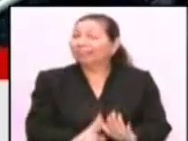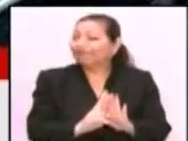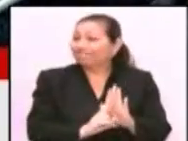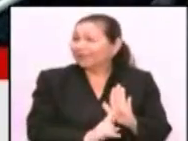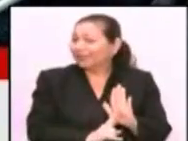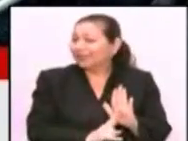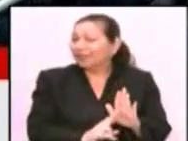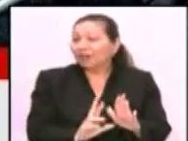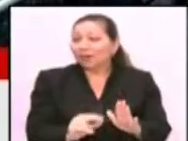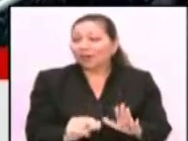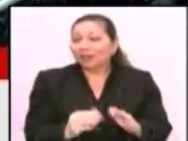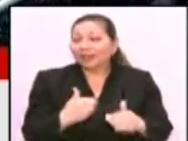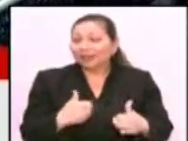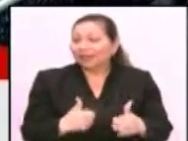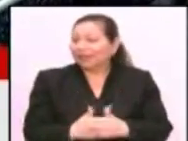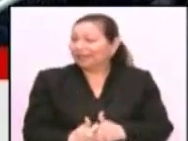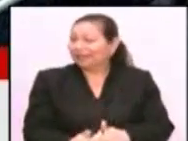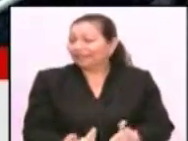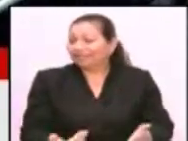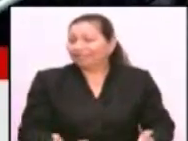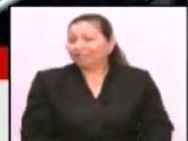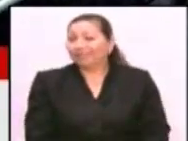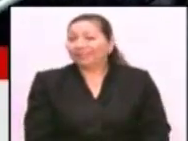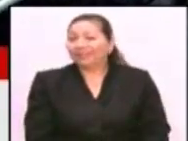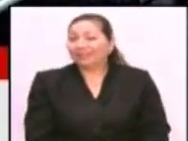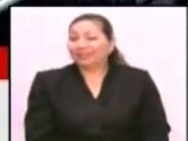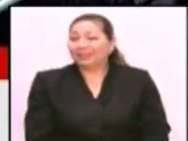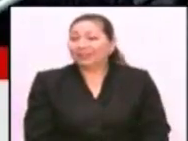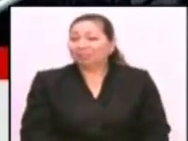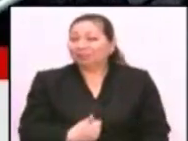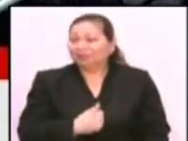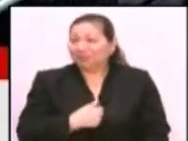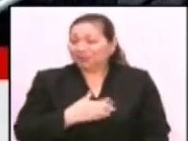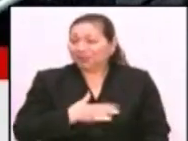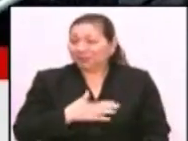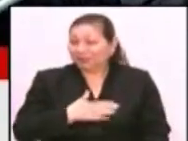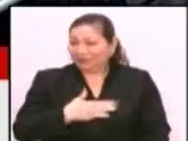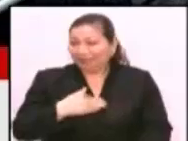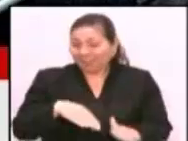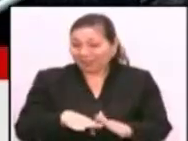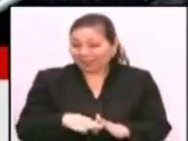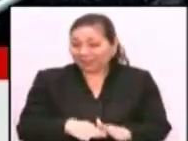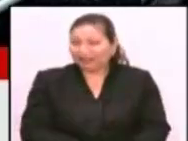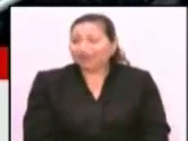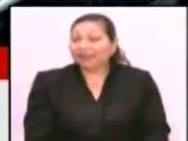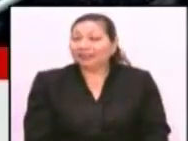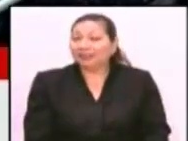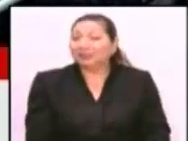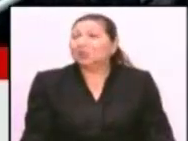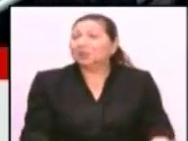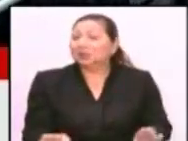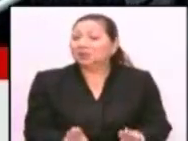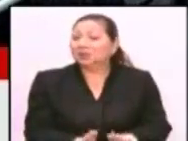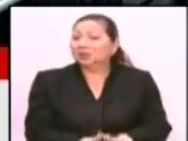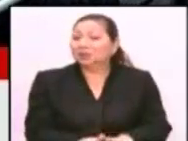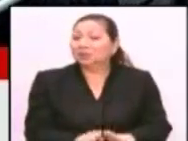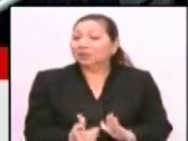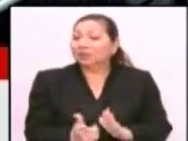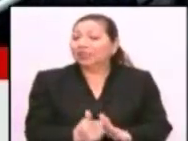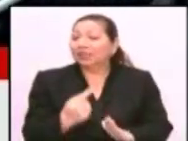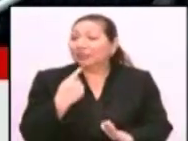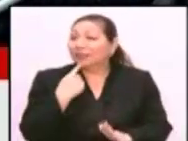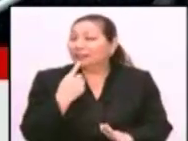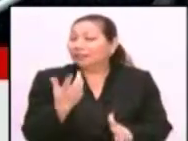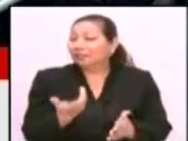y reglamentos que nos atan a los dos. A veces hasta el mismo empleado del INPE que está en el penal cierra la puerta porque su ley le dice